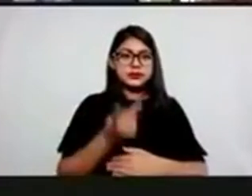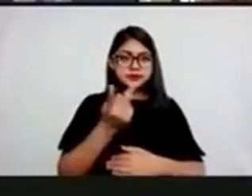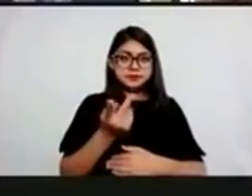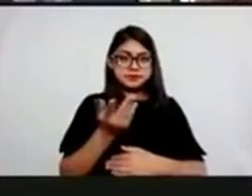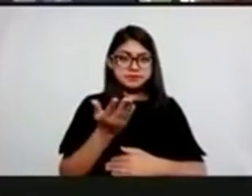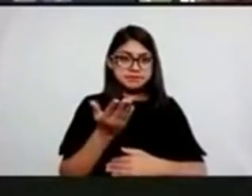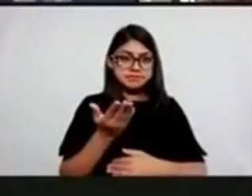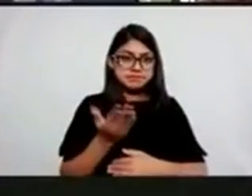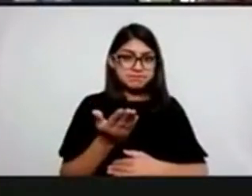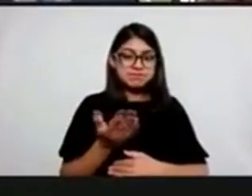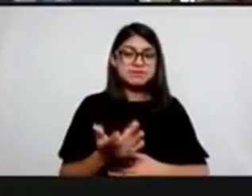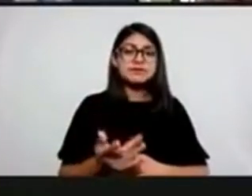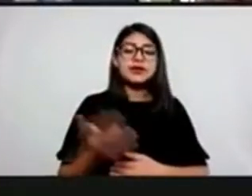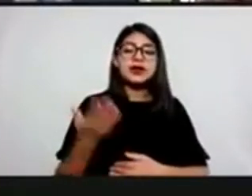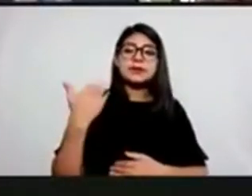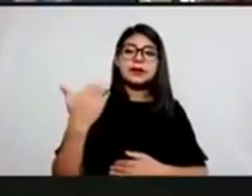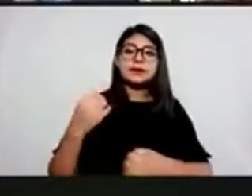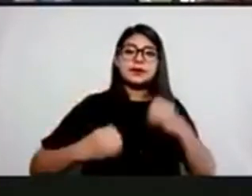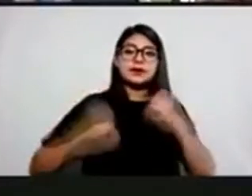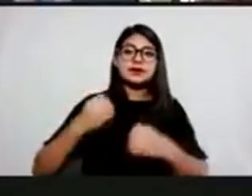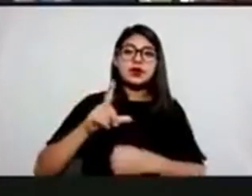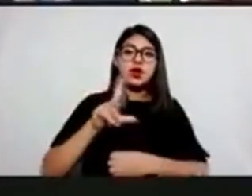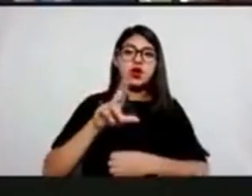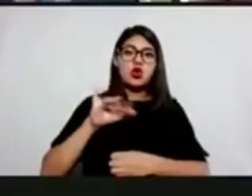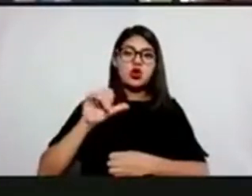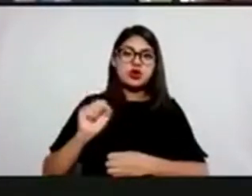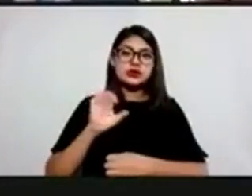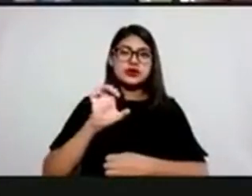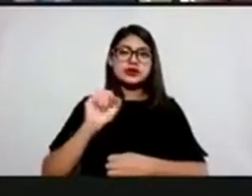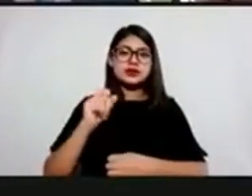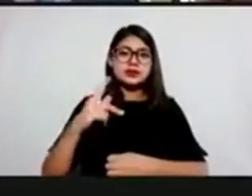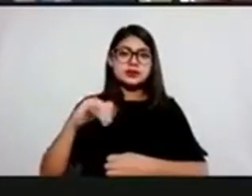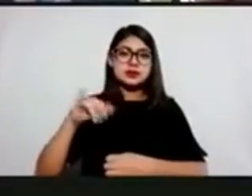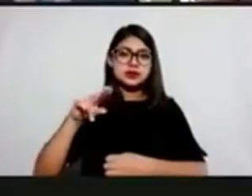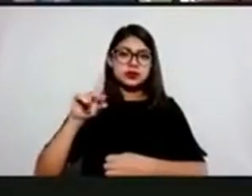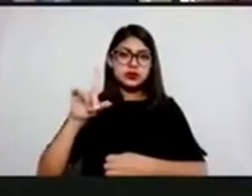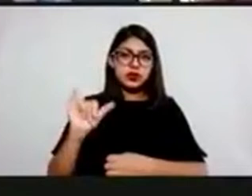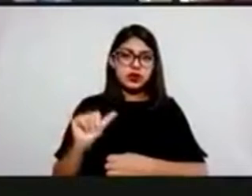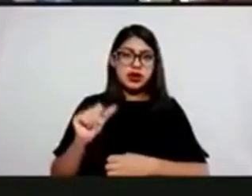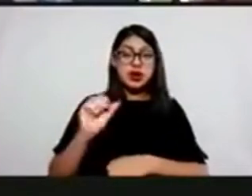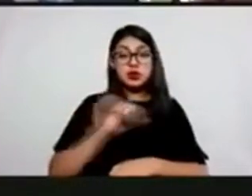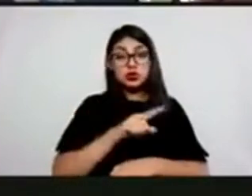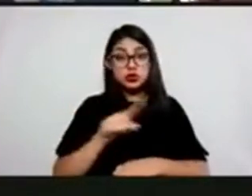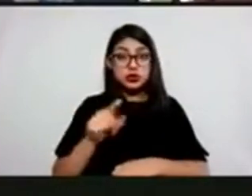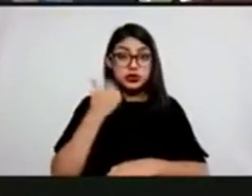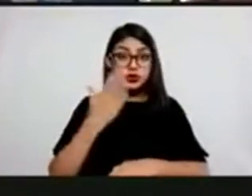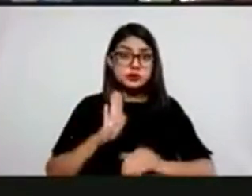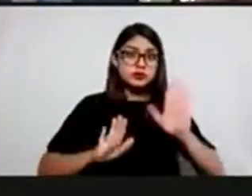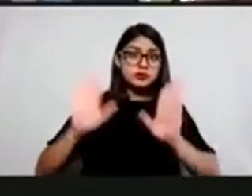el magistrado Luis Espíndola Morales. ¿Hay alguna intervención, por favor?